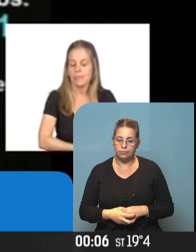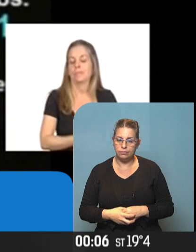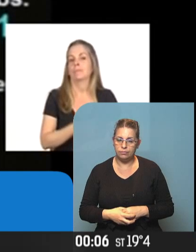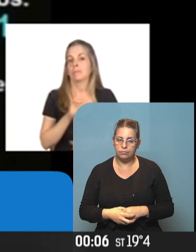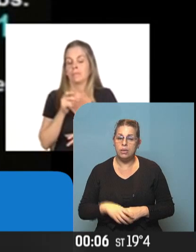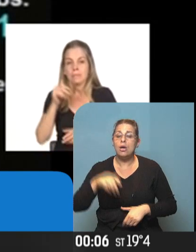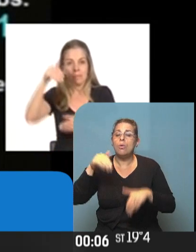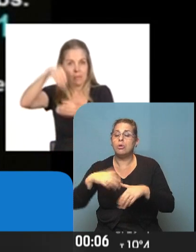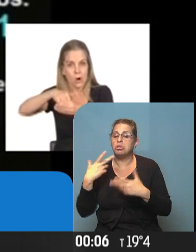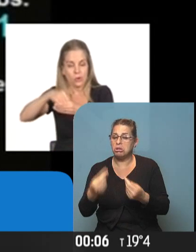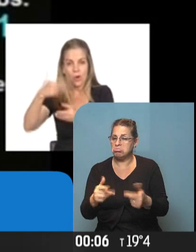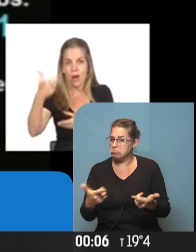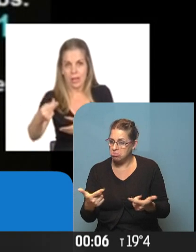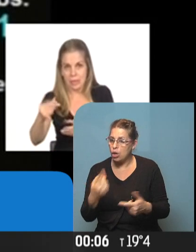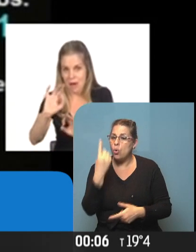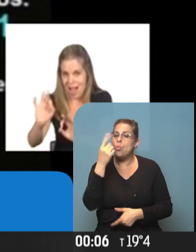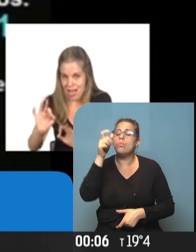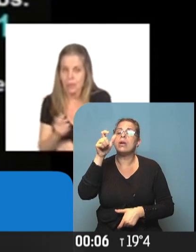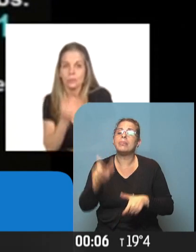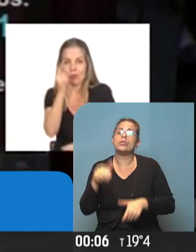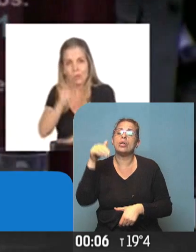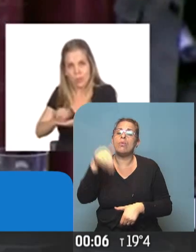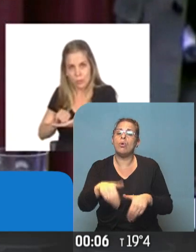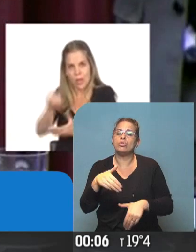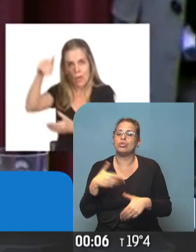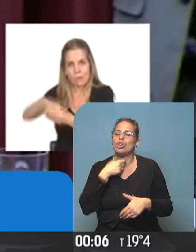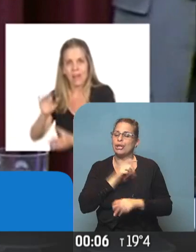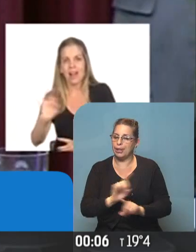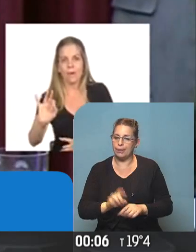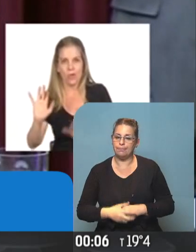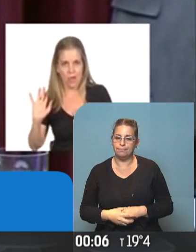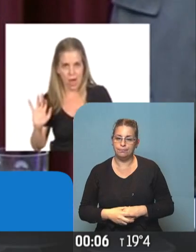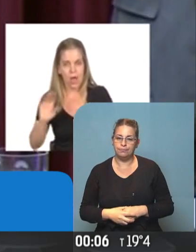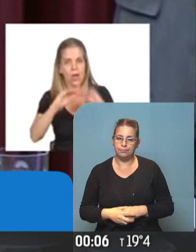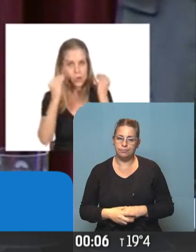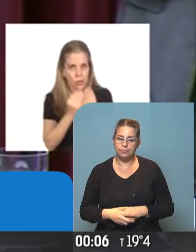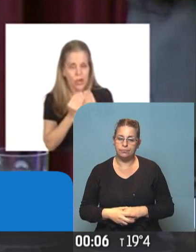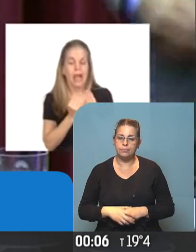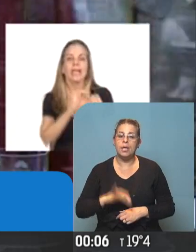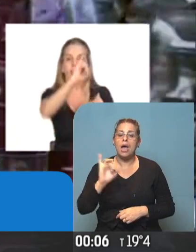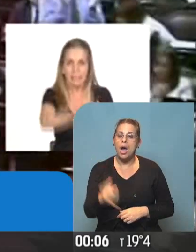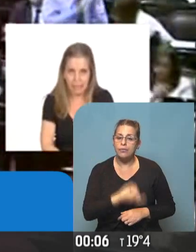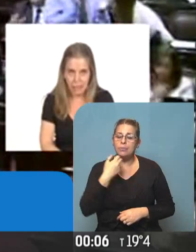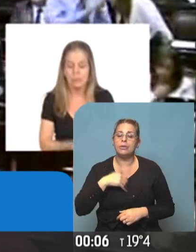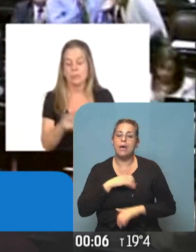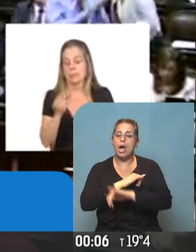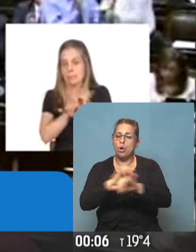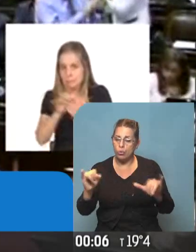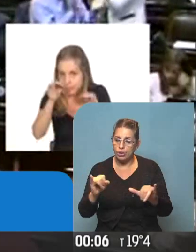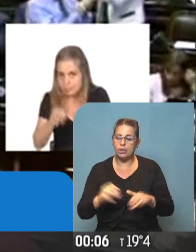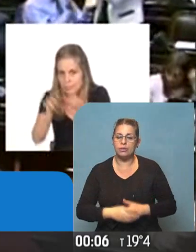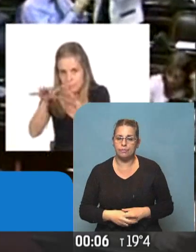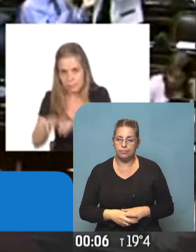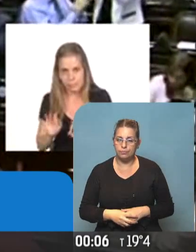no hubo negativos y hubo una abstención. Resulta afirmativo, se harán las comunicaciones